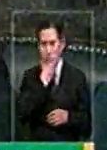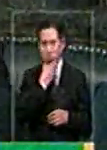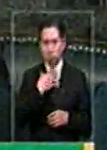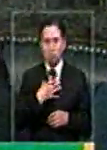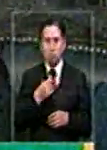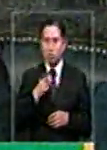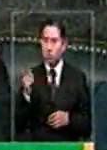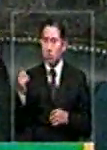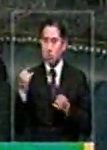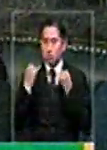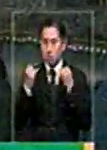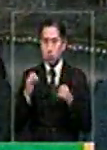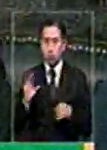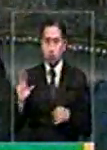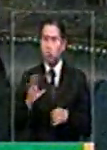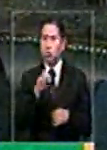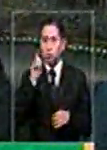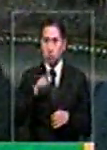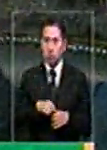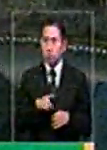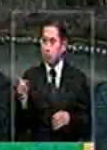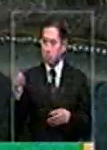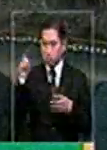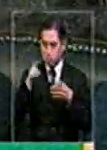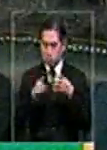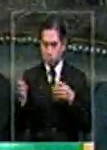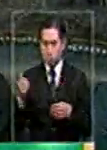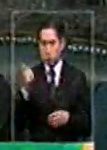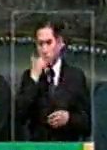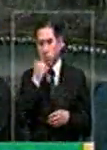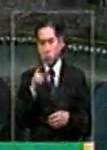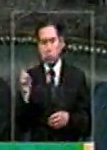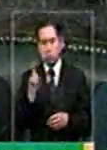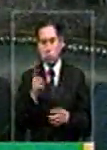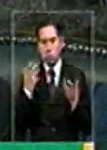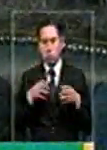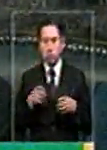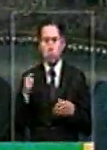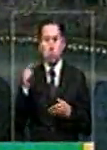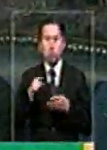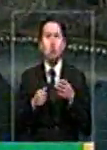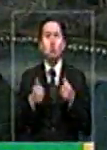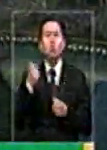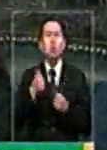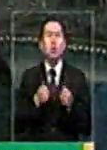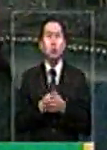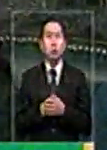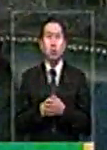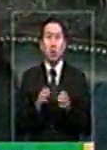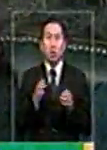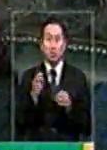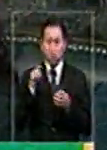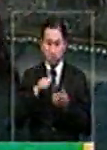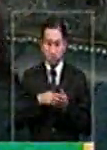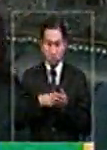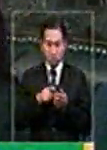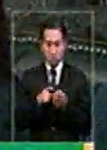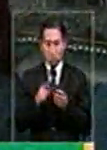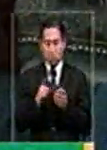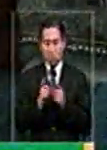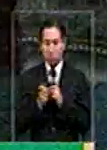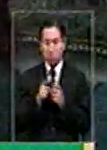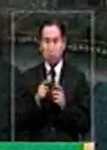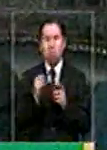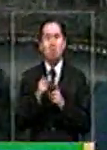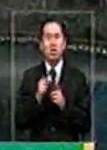informar a la población cuáles eran esas observaciones de fondo, porque las de forma, bueno, se